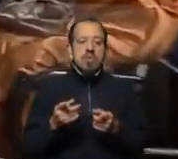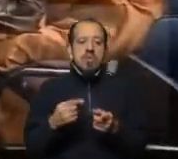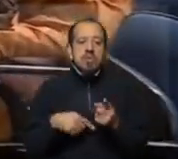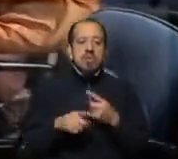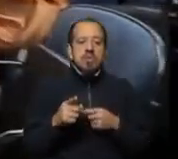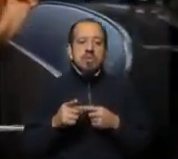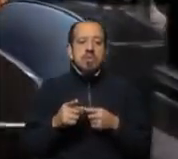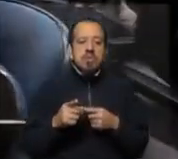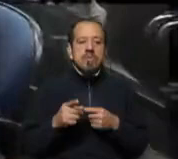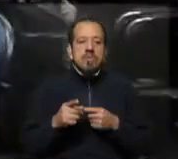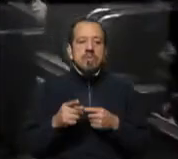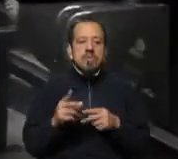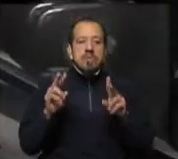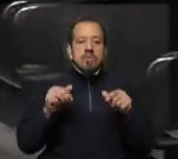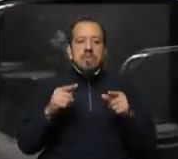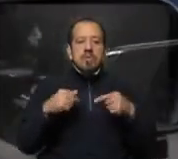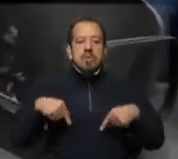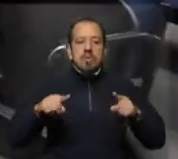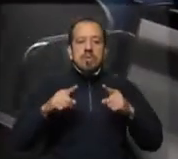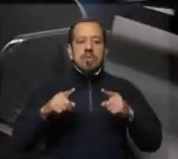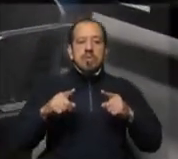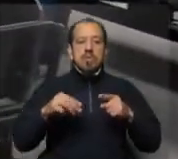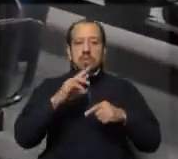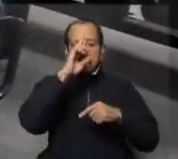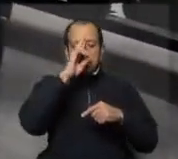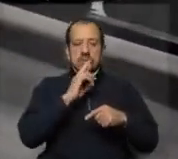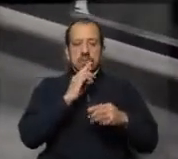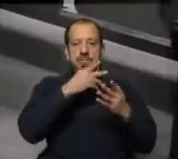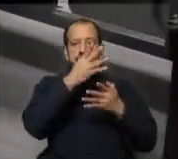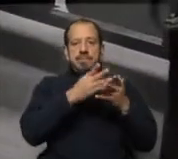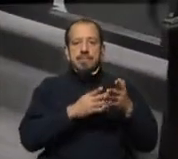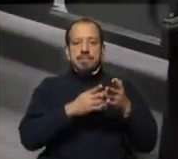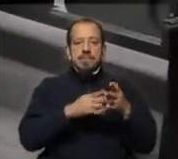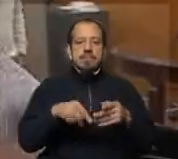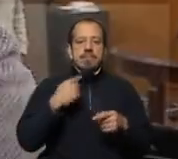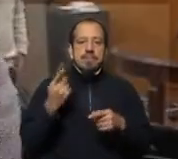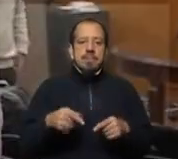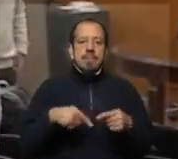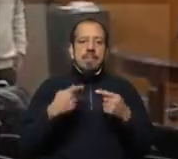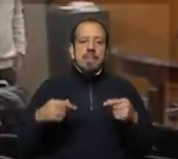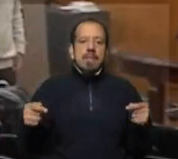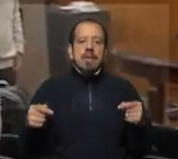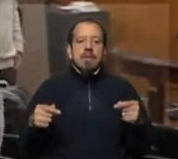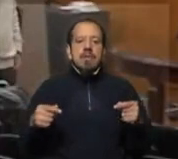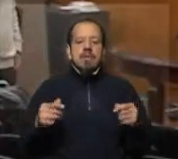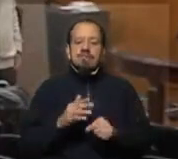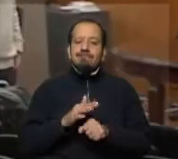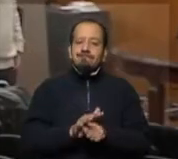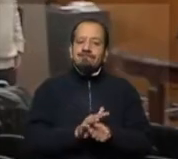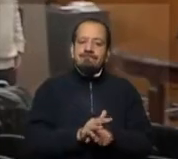se incluya en la agenda. El racismo intersecciona con otro tipo de patologías y de opresiones,